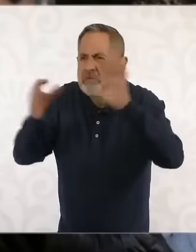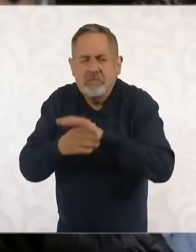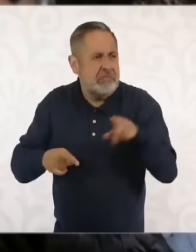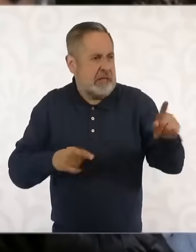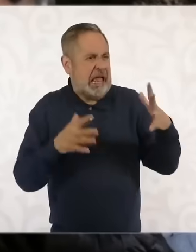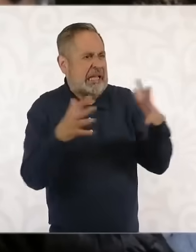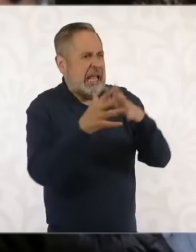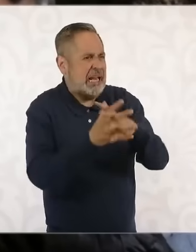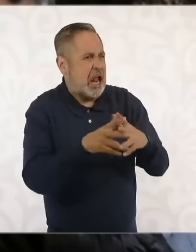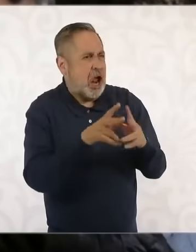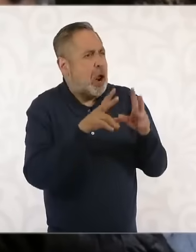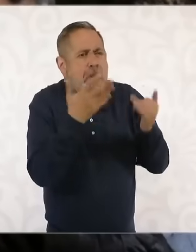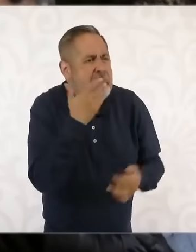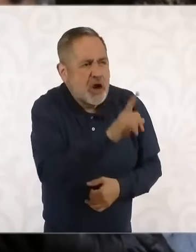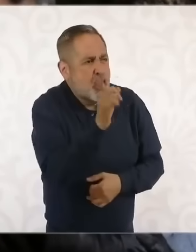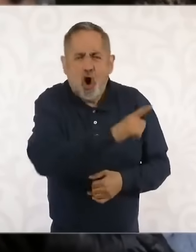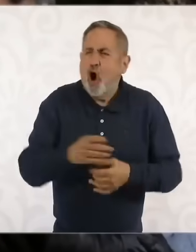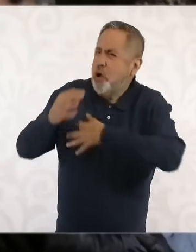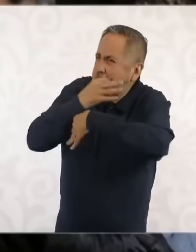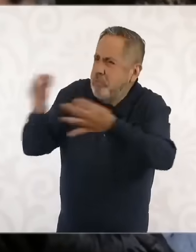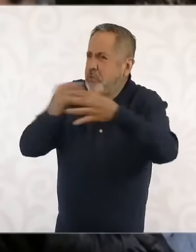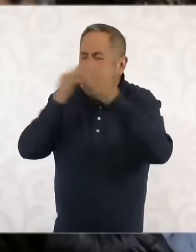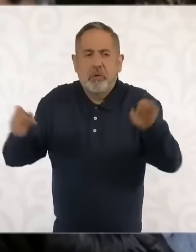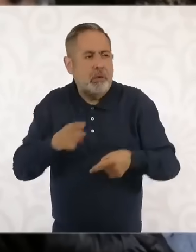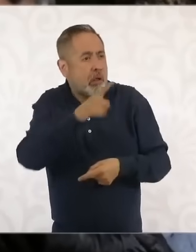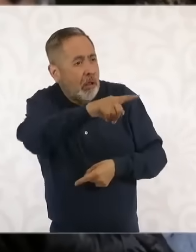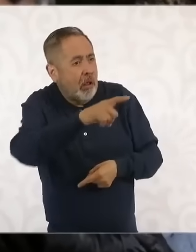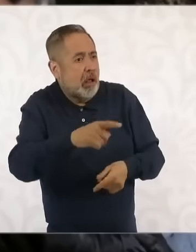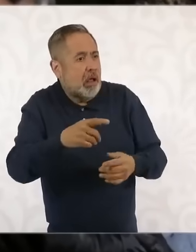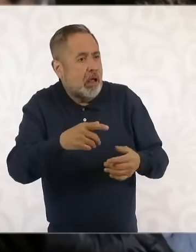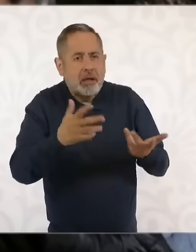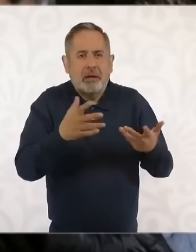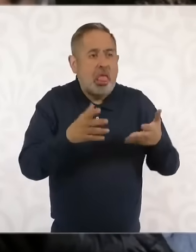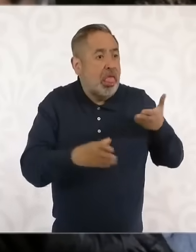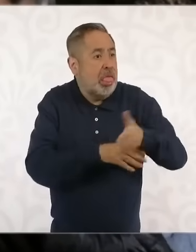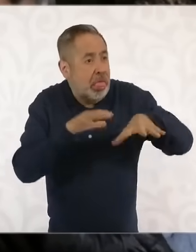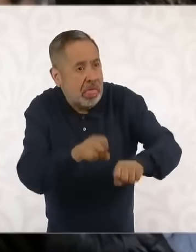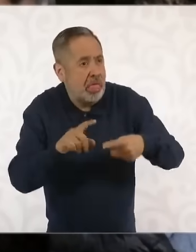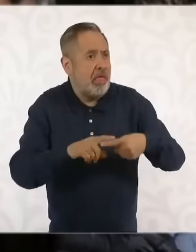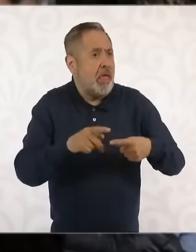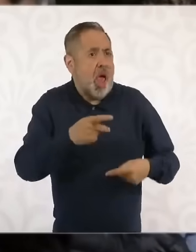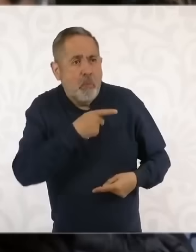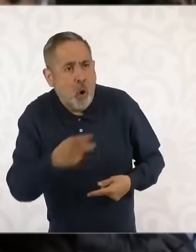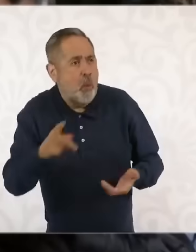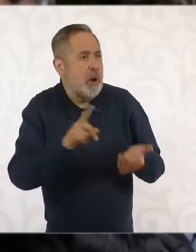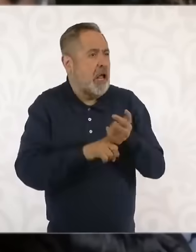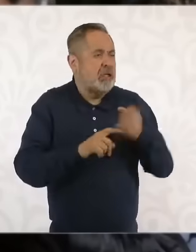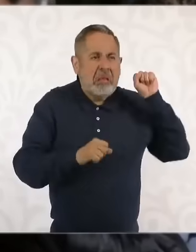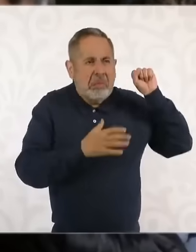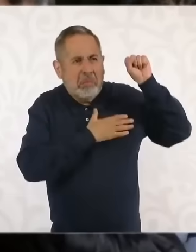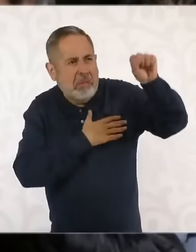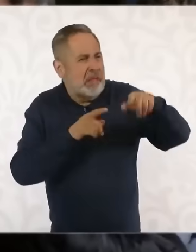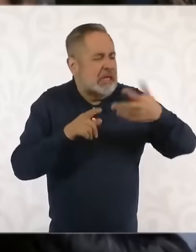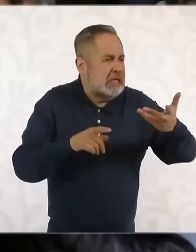guerras, las invasiones, el hambre, la pobreza. Y el fascismo, esos medios